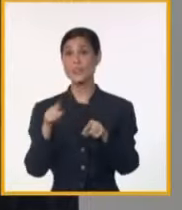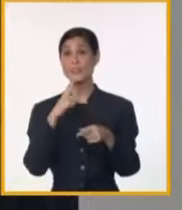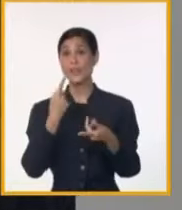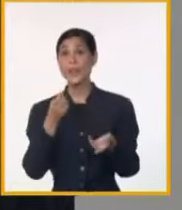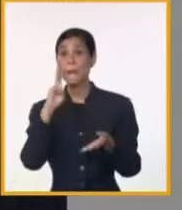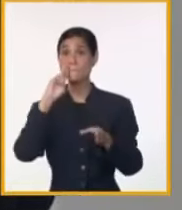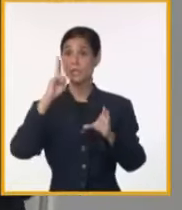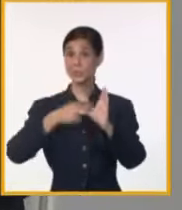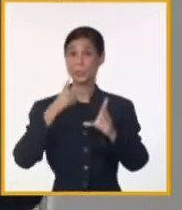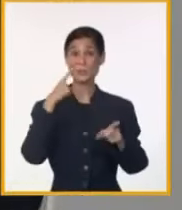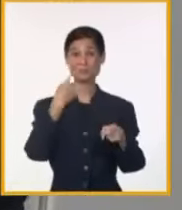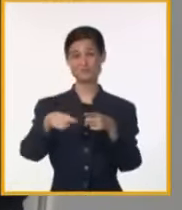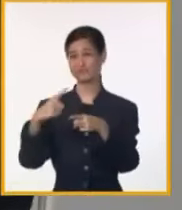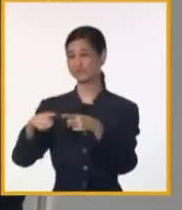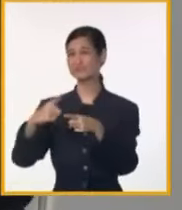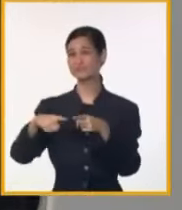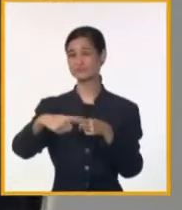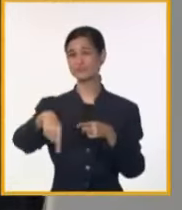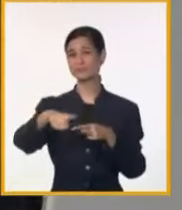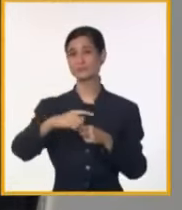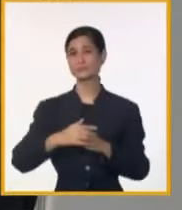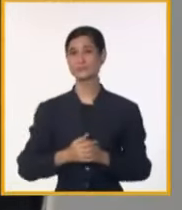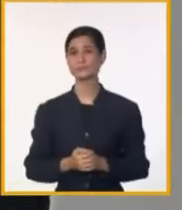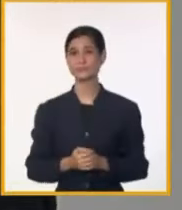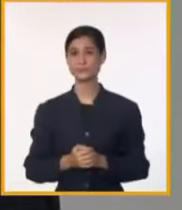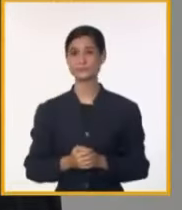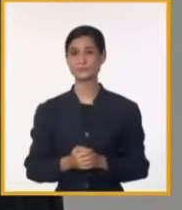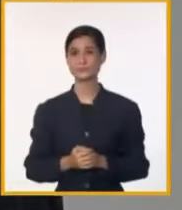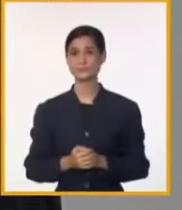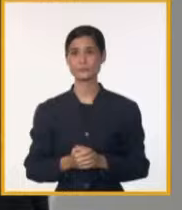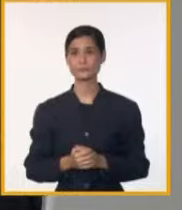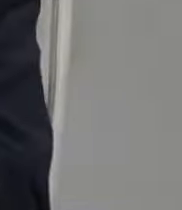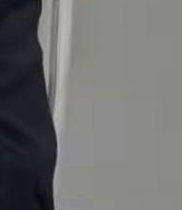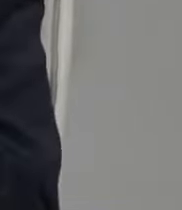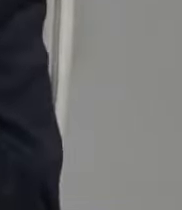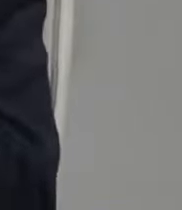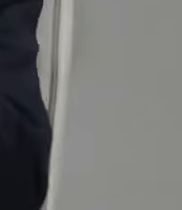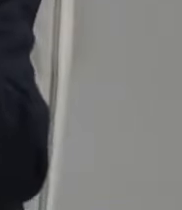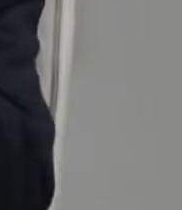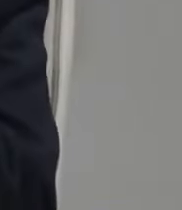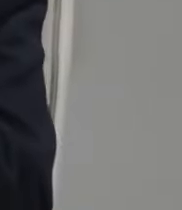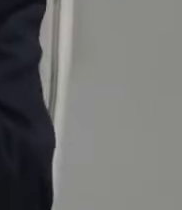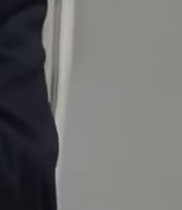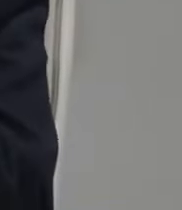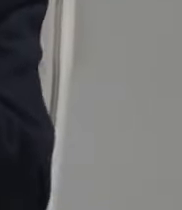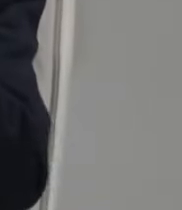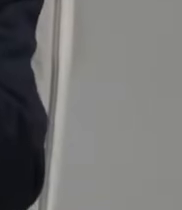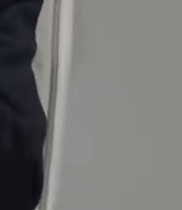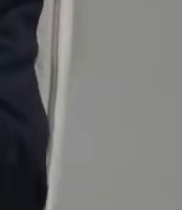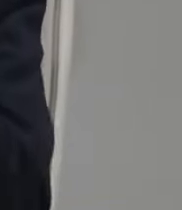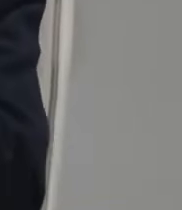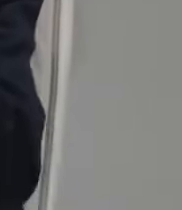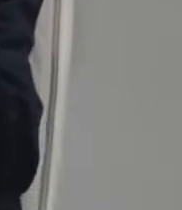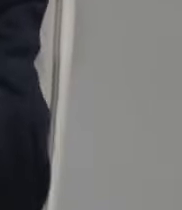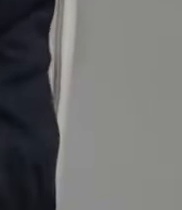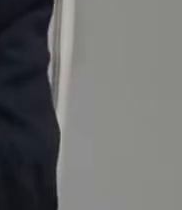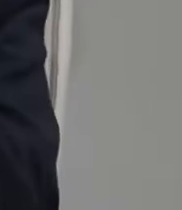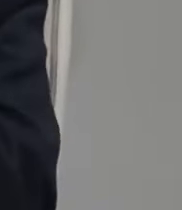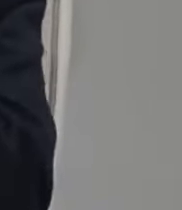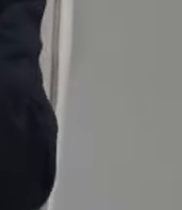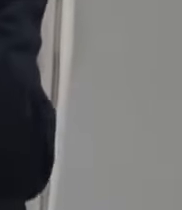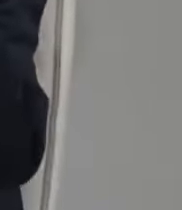rec y cuando en ese país en Irán en el 49 se proclama una nación